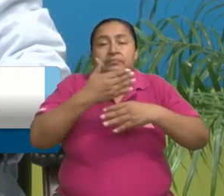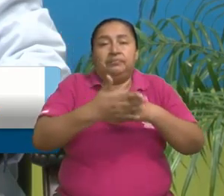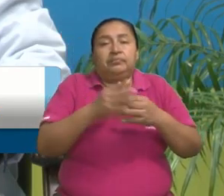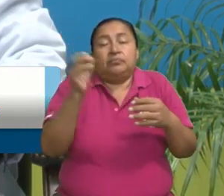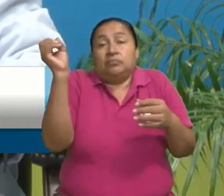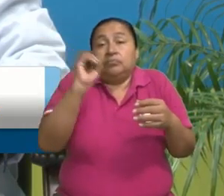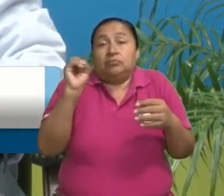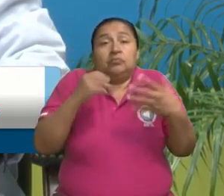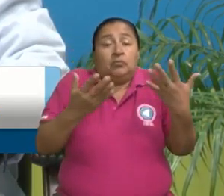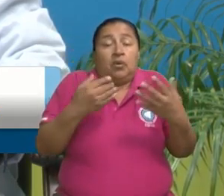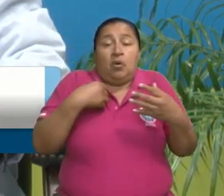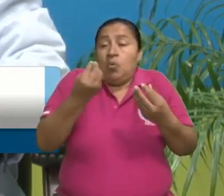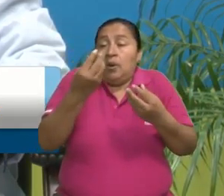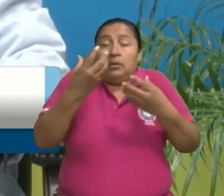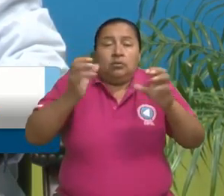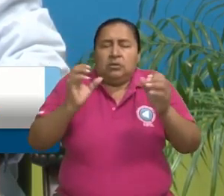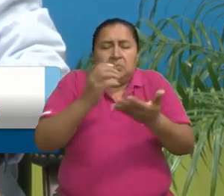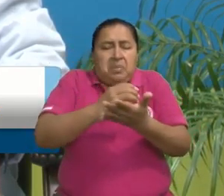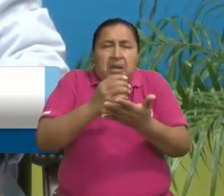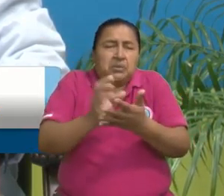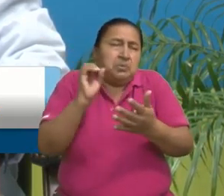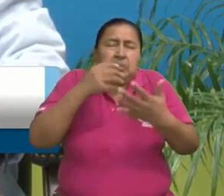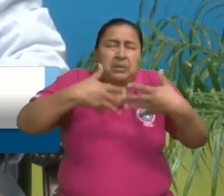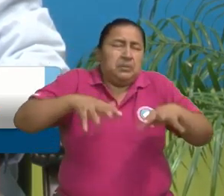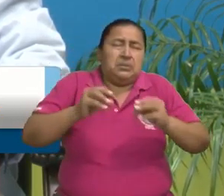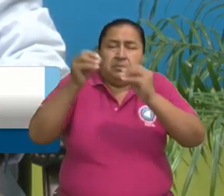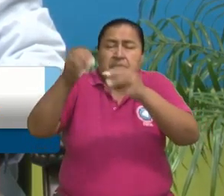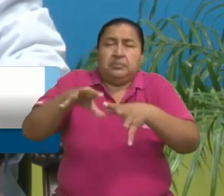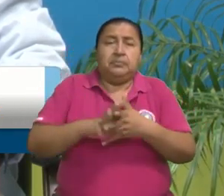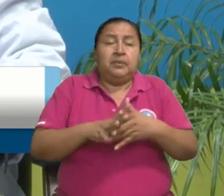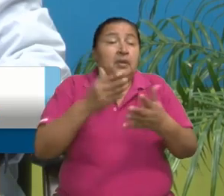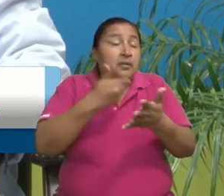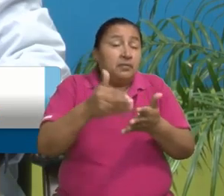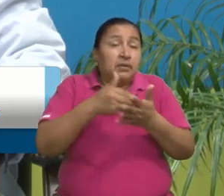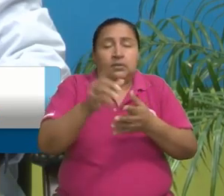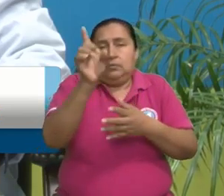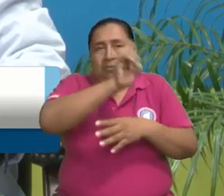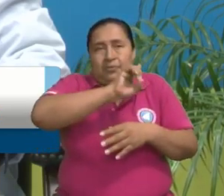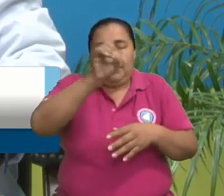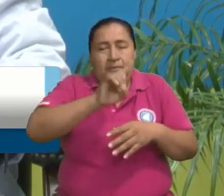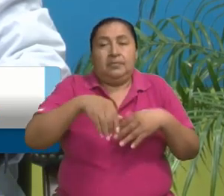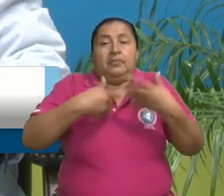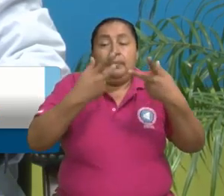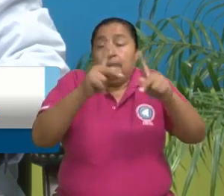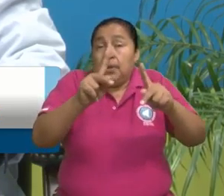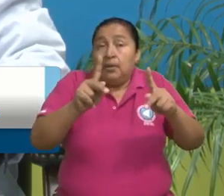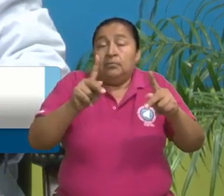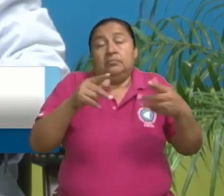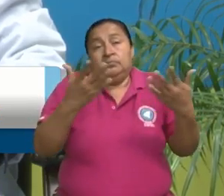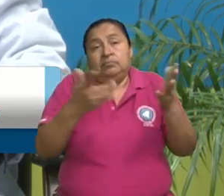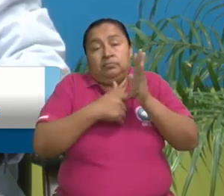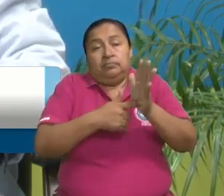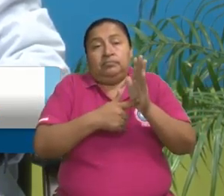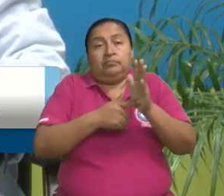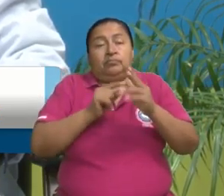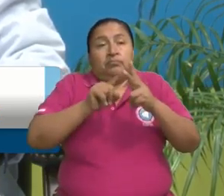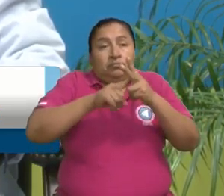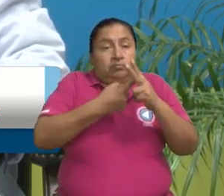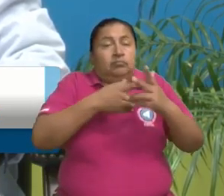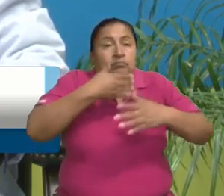o un objeto no es tan fácil pero este es decir se introducen